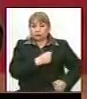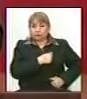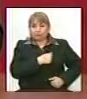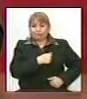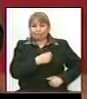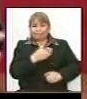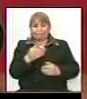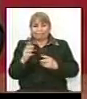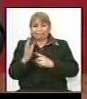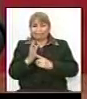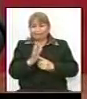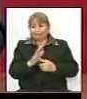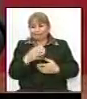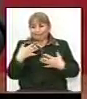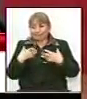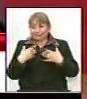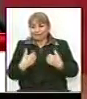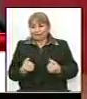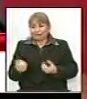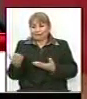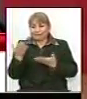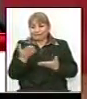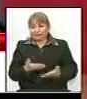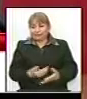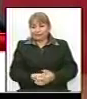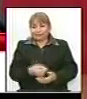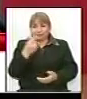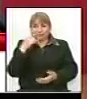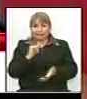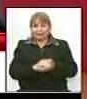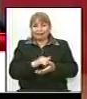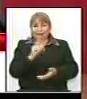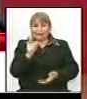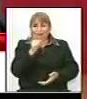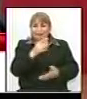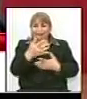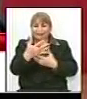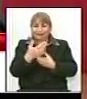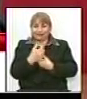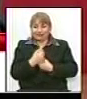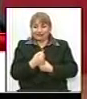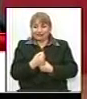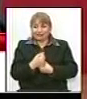los representantes de MINSA y de Salud, también bienvenidos, para que ustedes puedan acoger y puedan